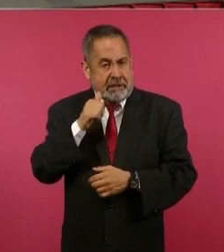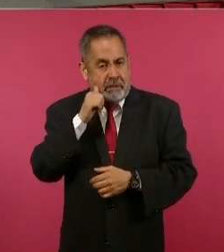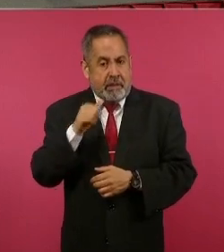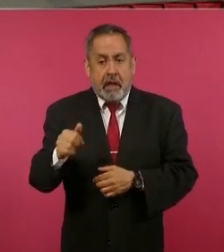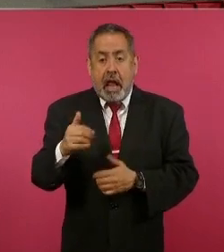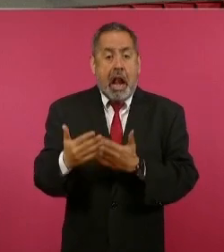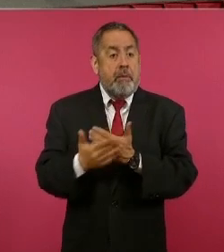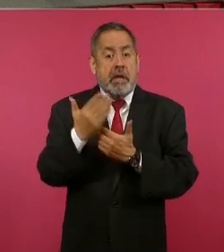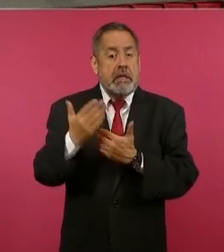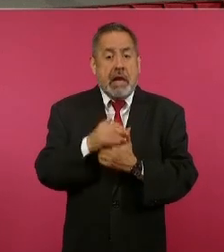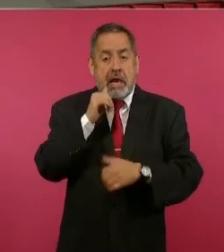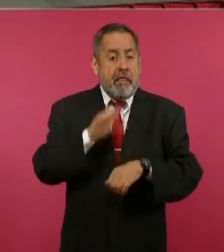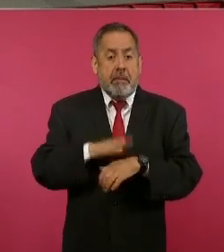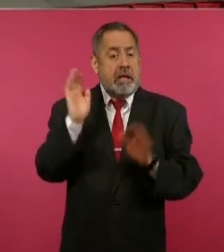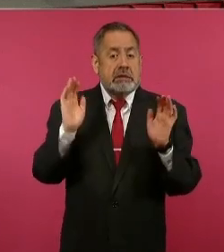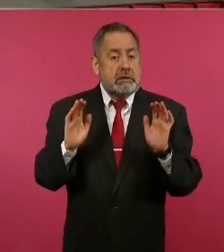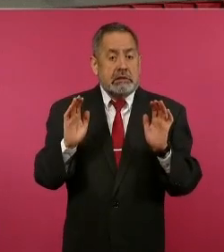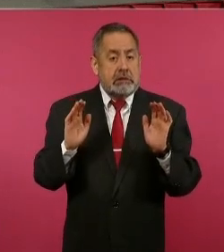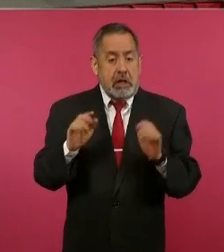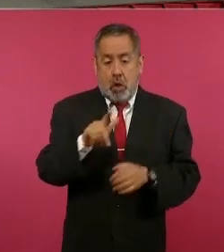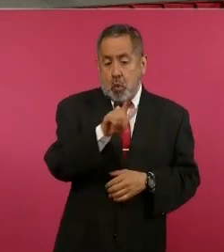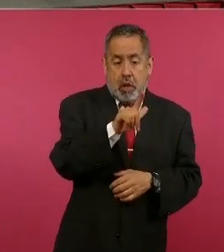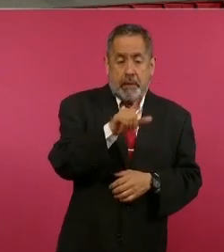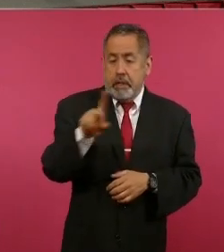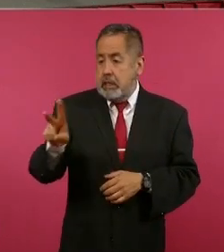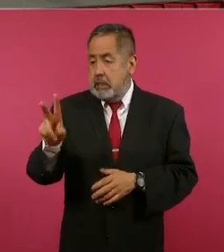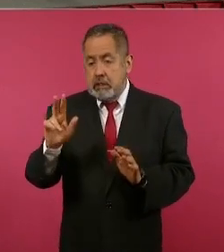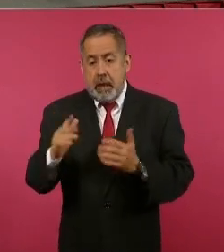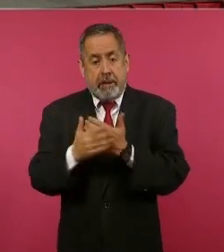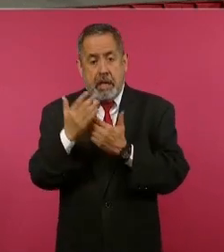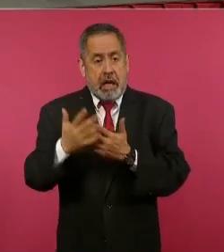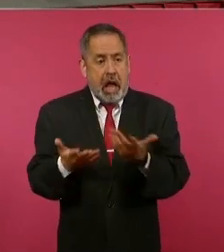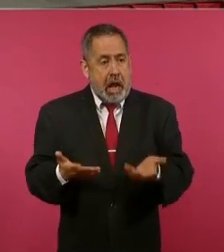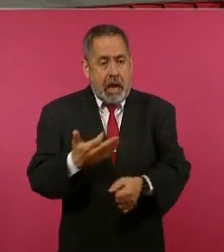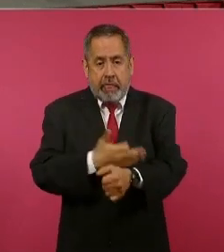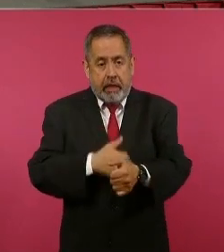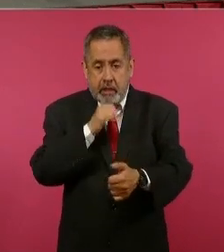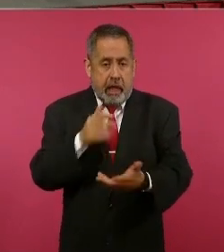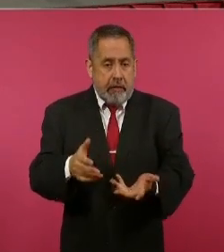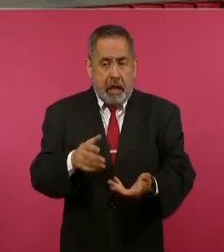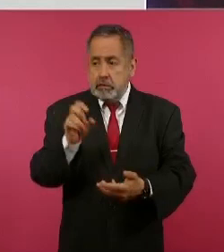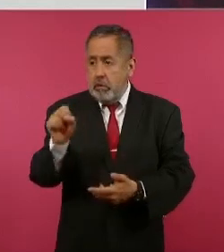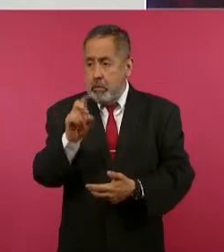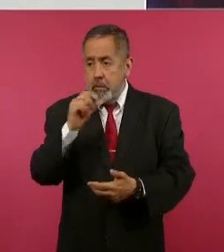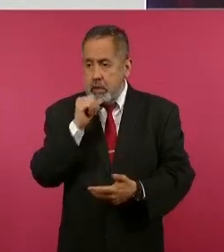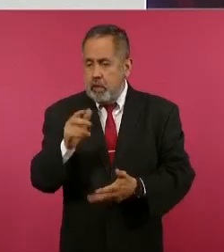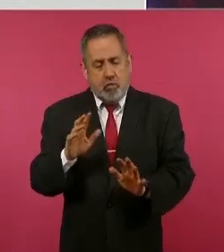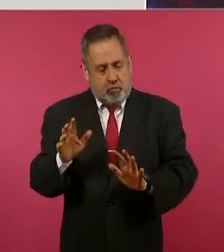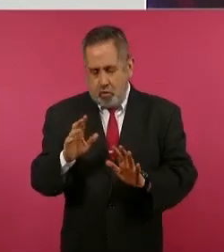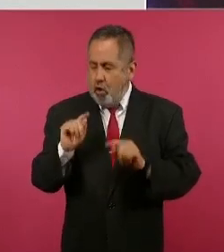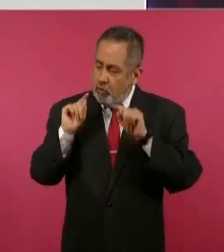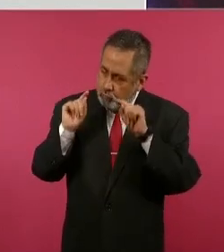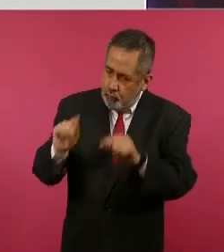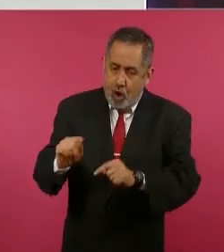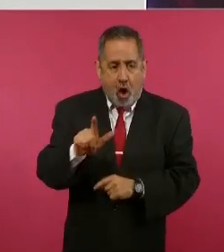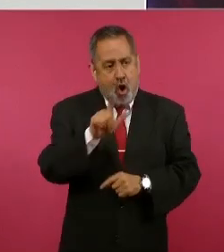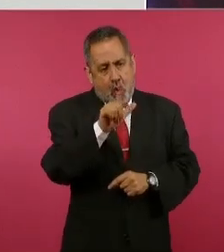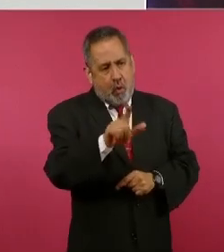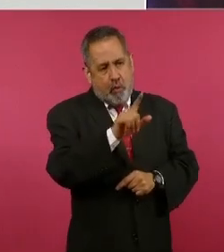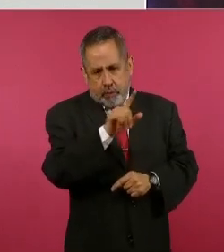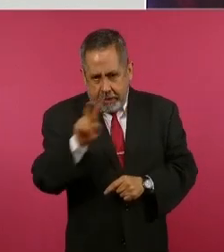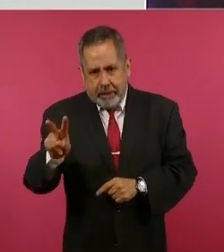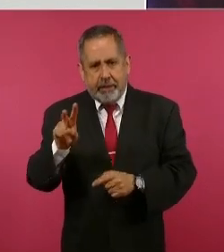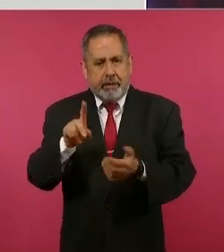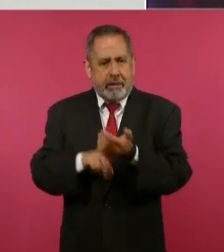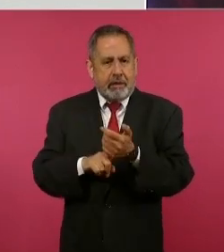solo turno, es decir, el turno matutino de lunes a viernes. Aquí vamos a lograr que se atiendan el turno matutino de lunes a domingo y algunos días